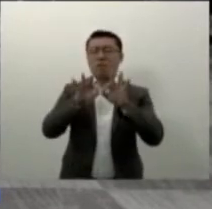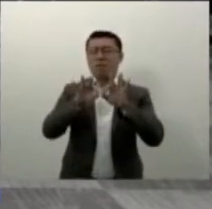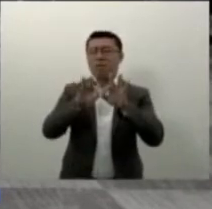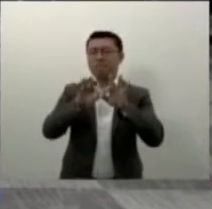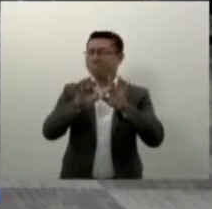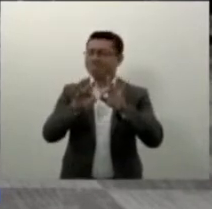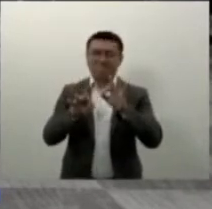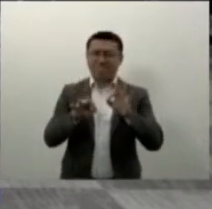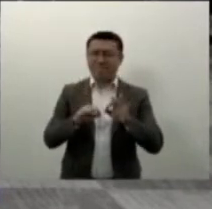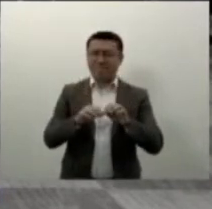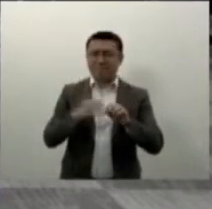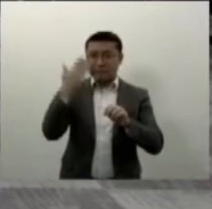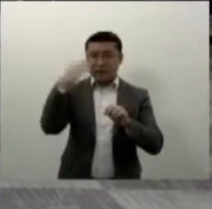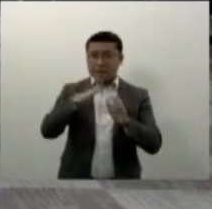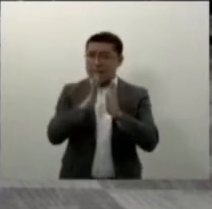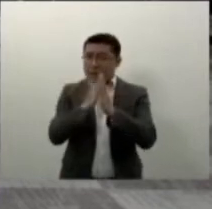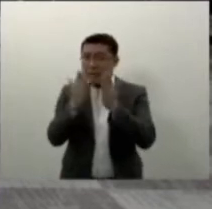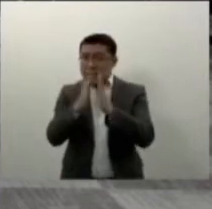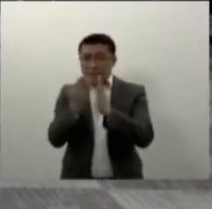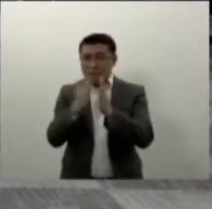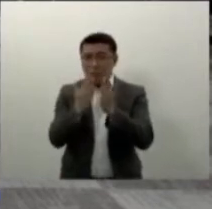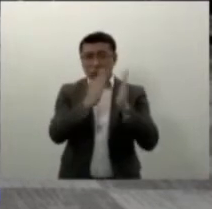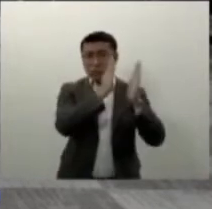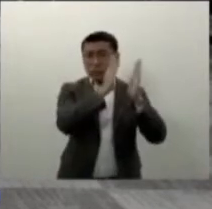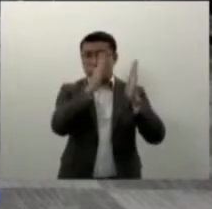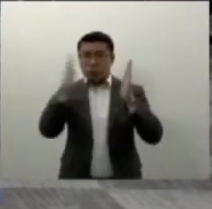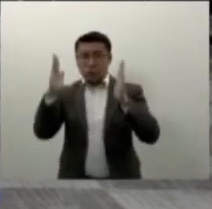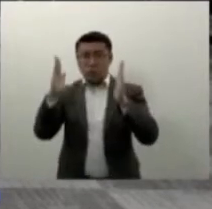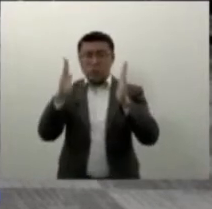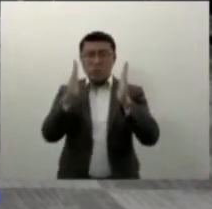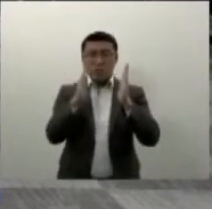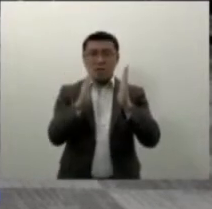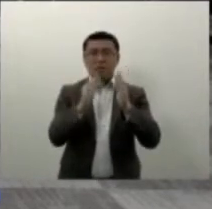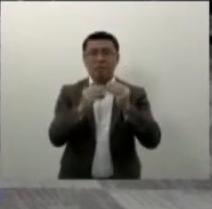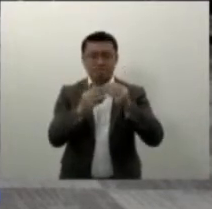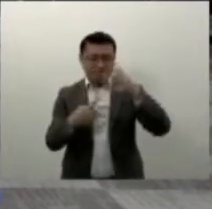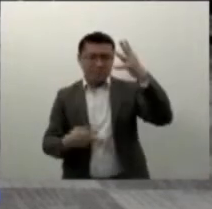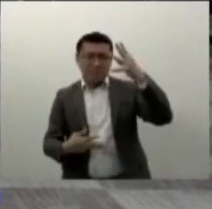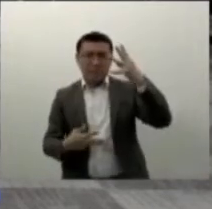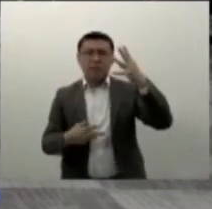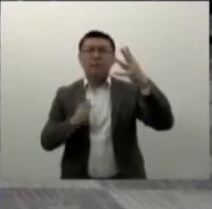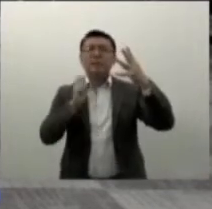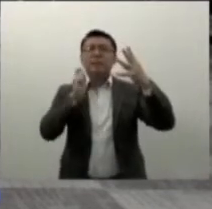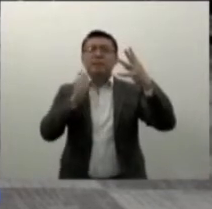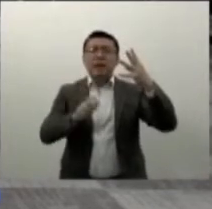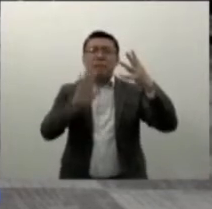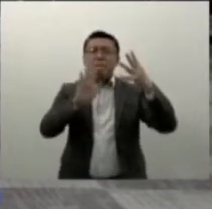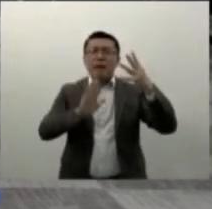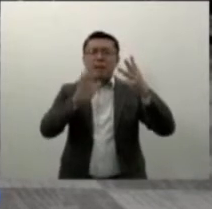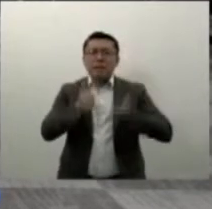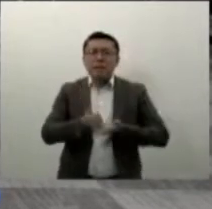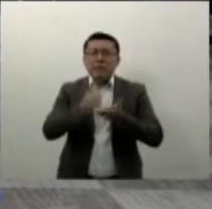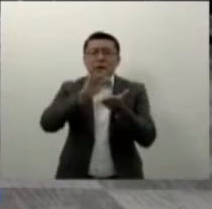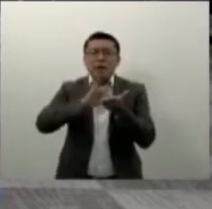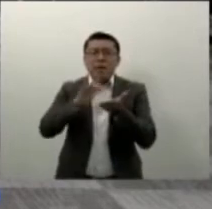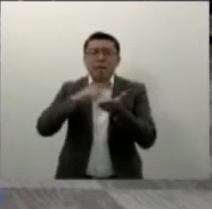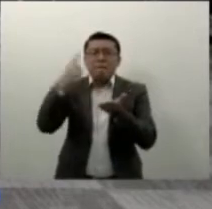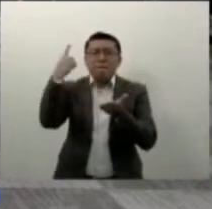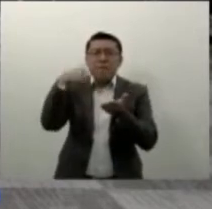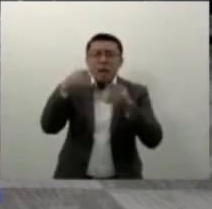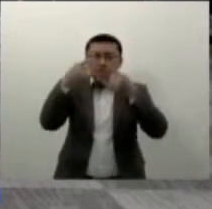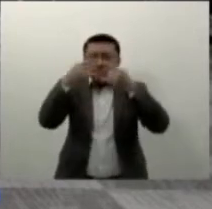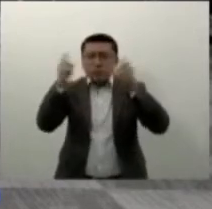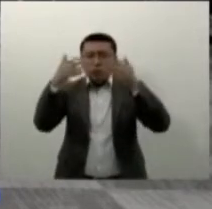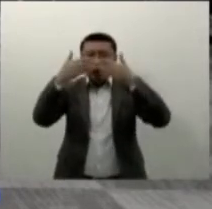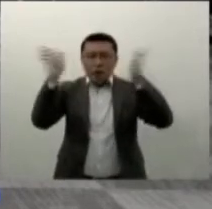manera. Los libros son, en esencia, vehículos de la libertad y enemigos de cualquier